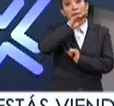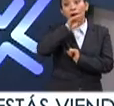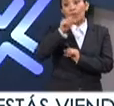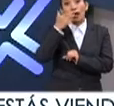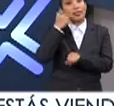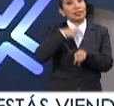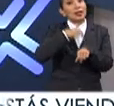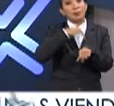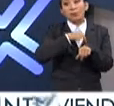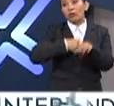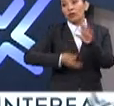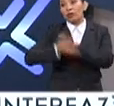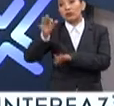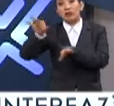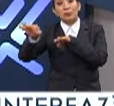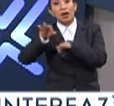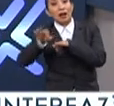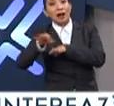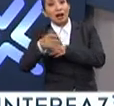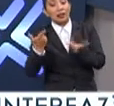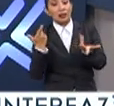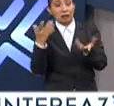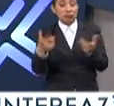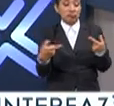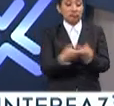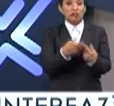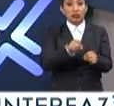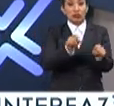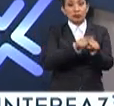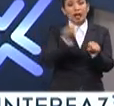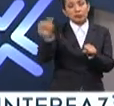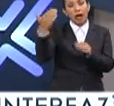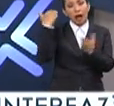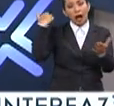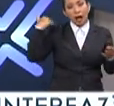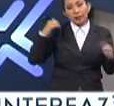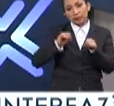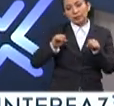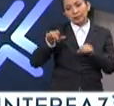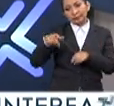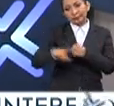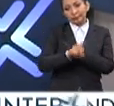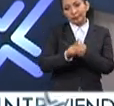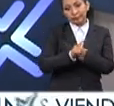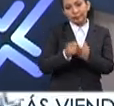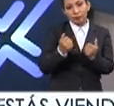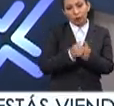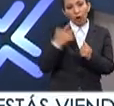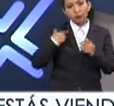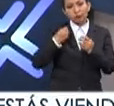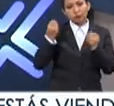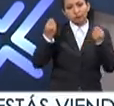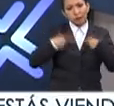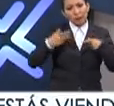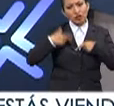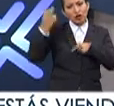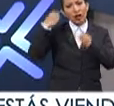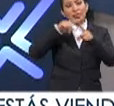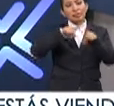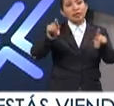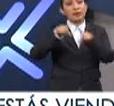tienen tiempo de ir a trabajar y contrastes sociales que alemania ya venía arrastrando con con poblaciones que tienen